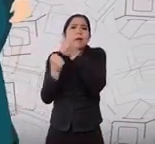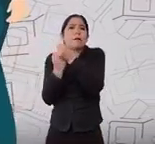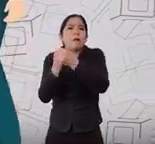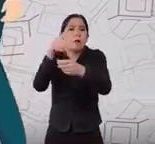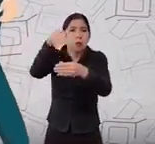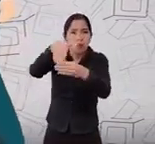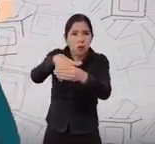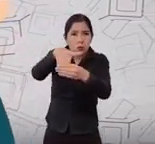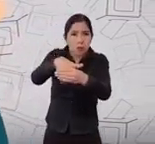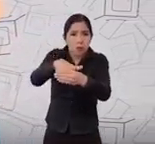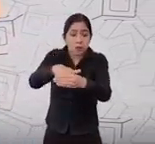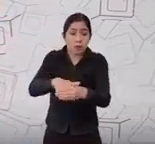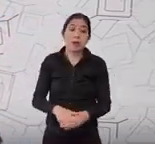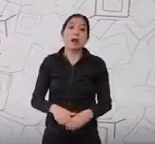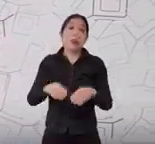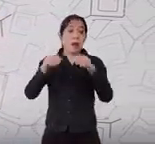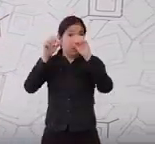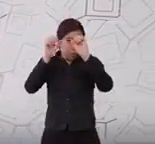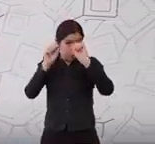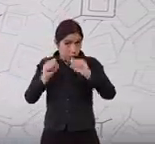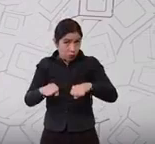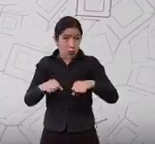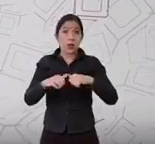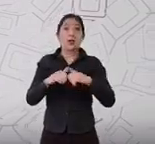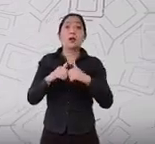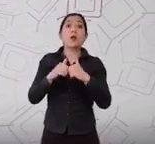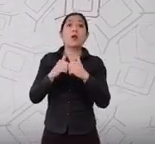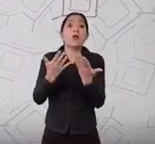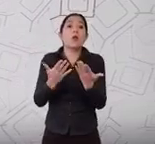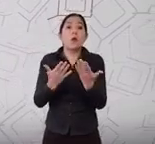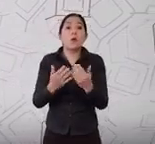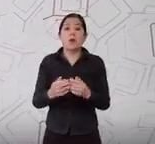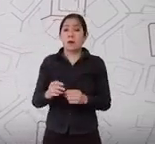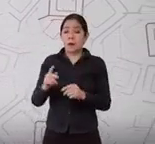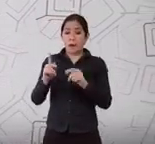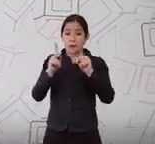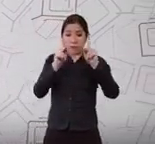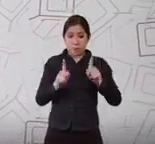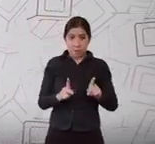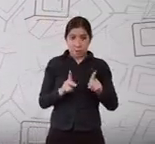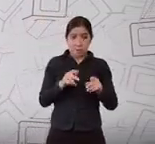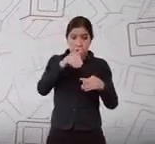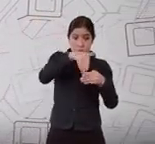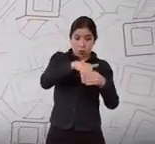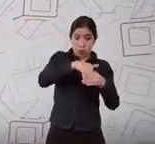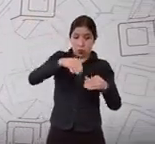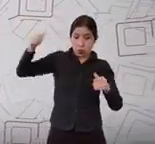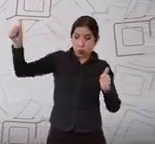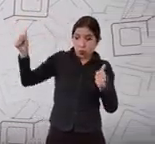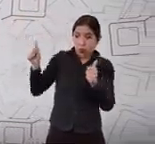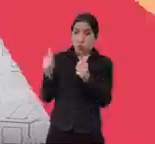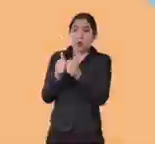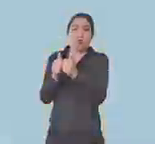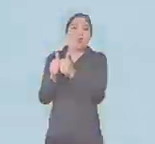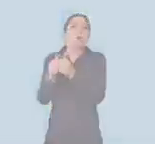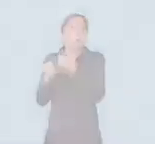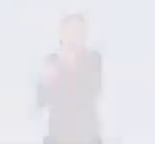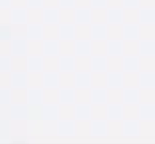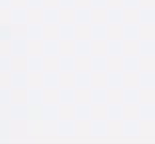asistencia. Podrán hacerlo acompañados por una segunda persona, que puede ser un familiar o un